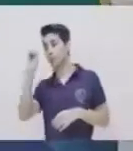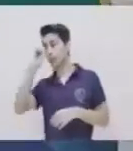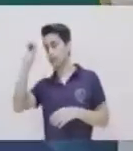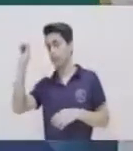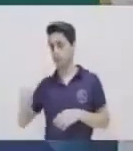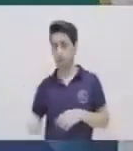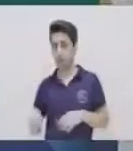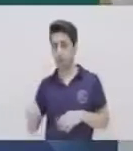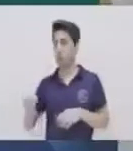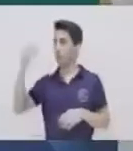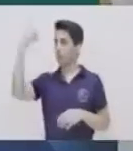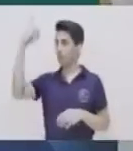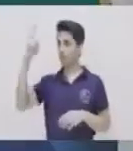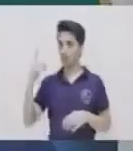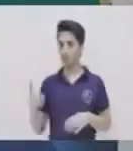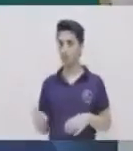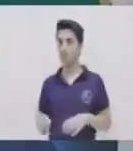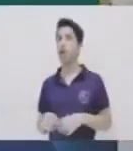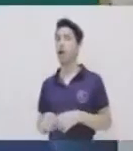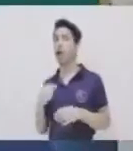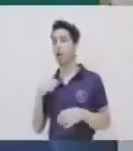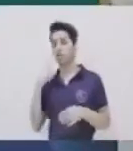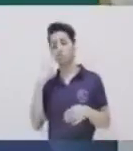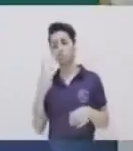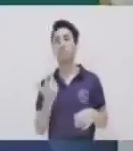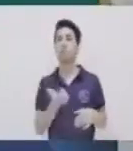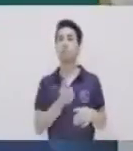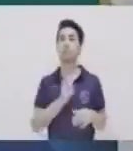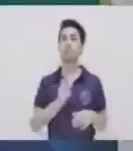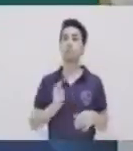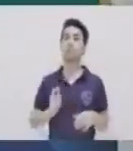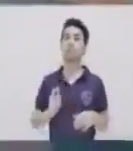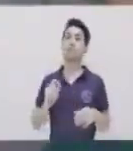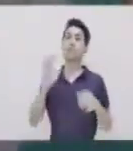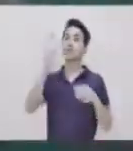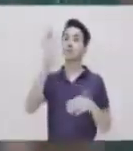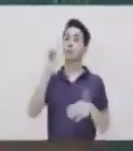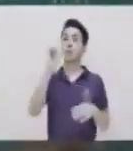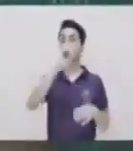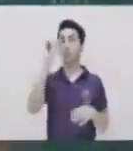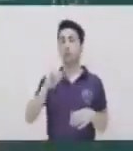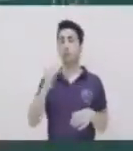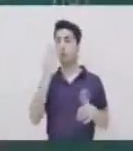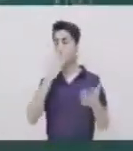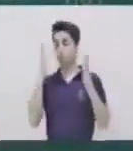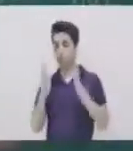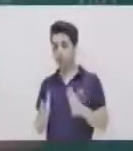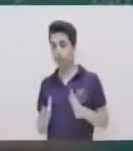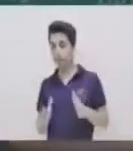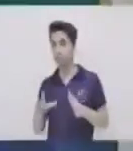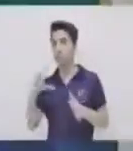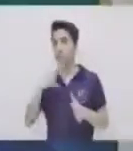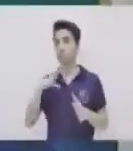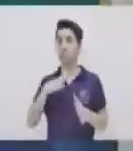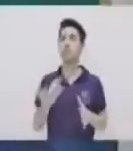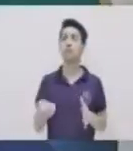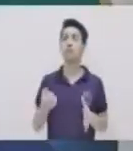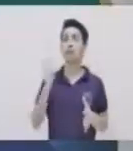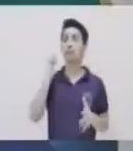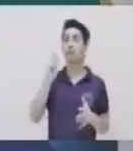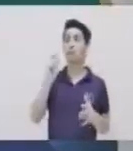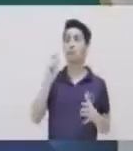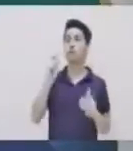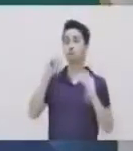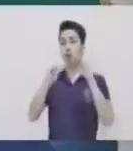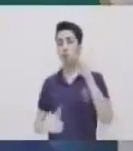el 50% de los datos. Entonces con el cuartil 2 voy a poder decir el 50% de los estudiantes obtuvo una